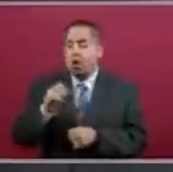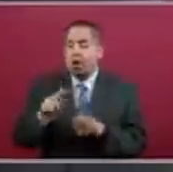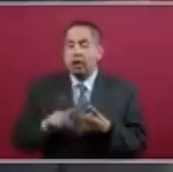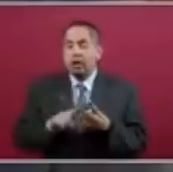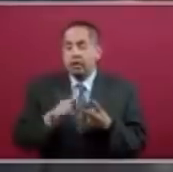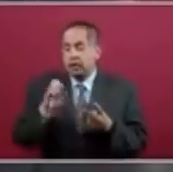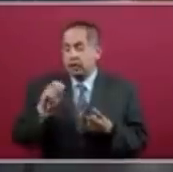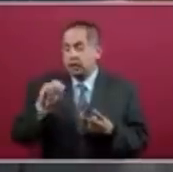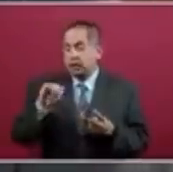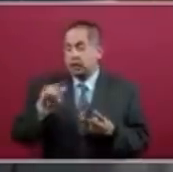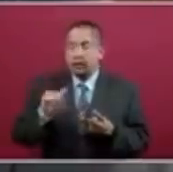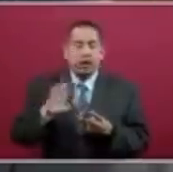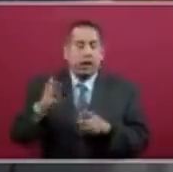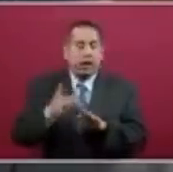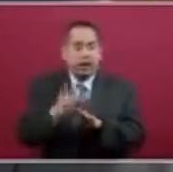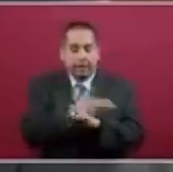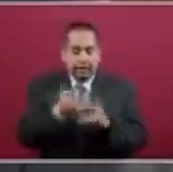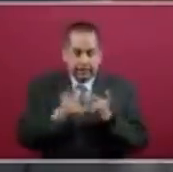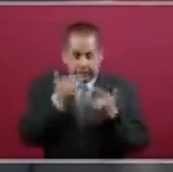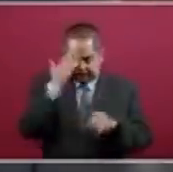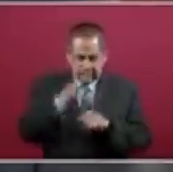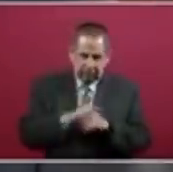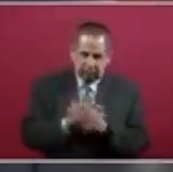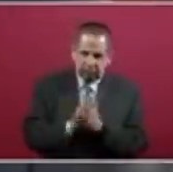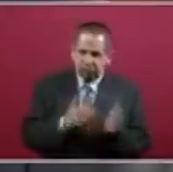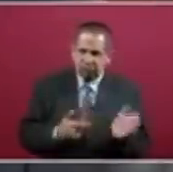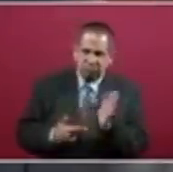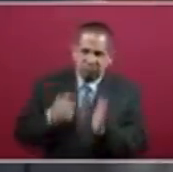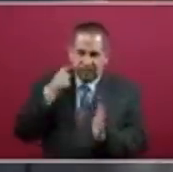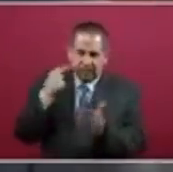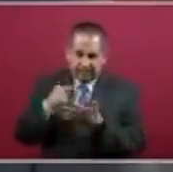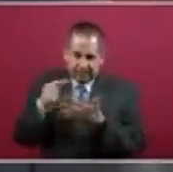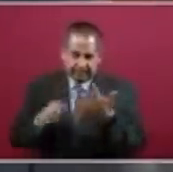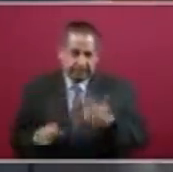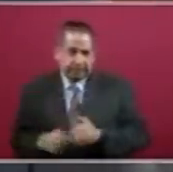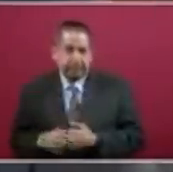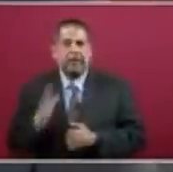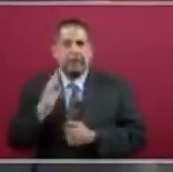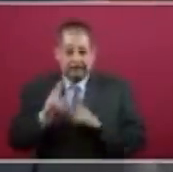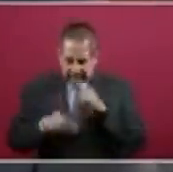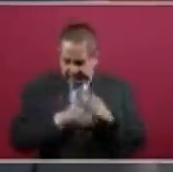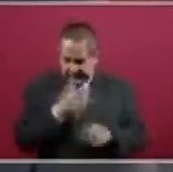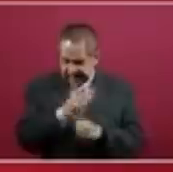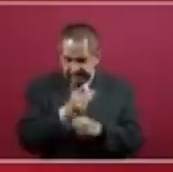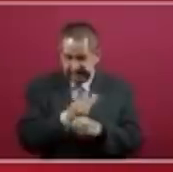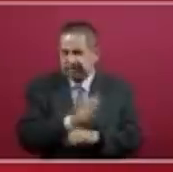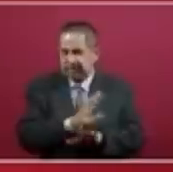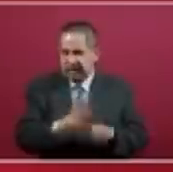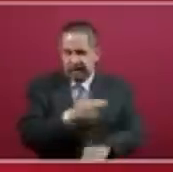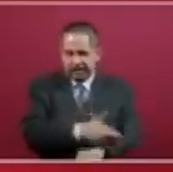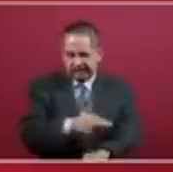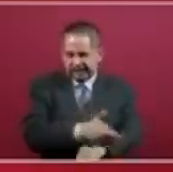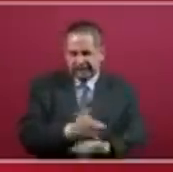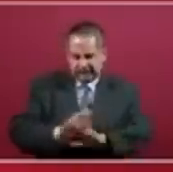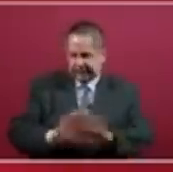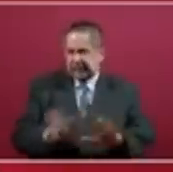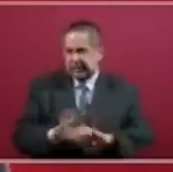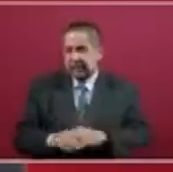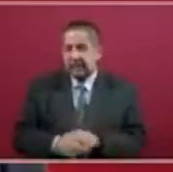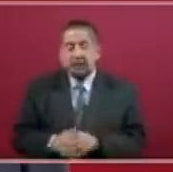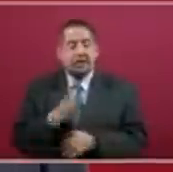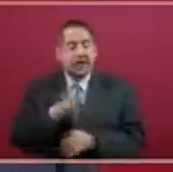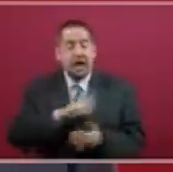Alejandro Encinas ya tenían antecedentes de esto y ya se está actuando, porque incluso ya